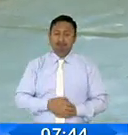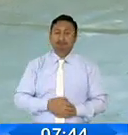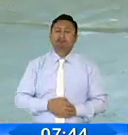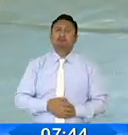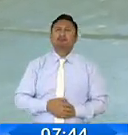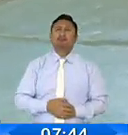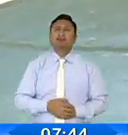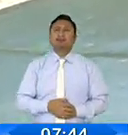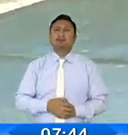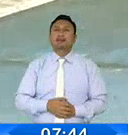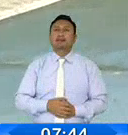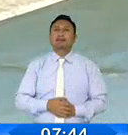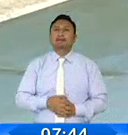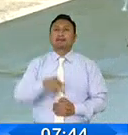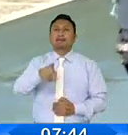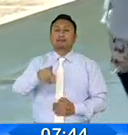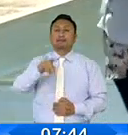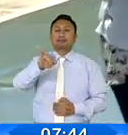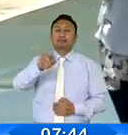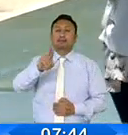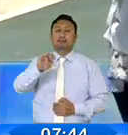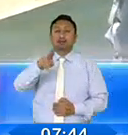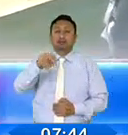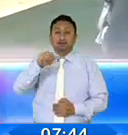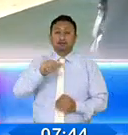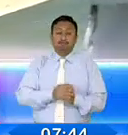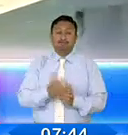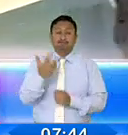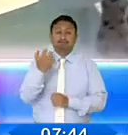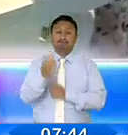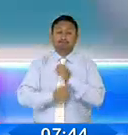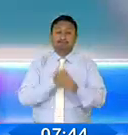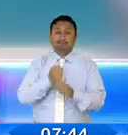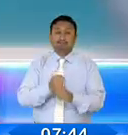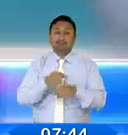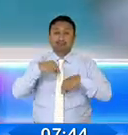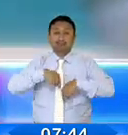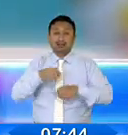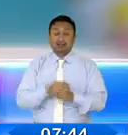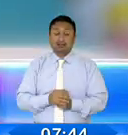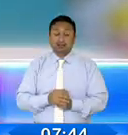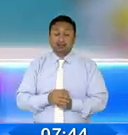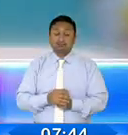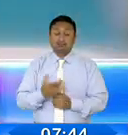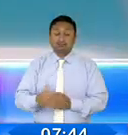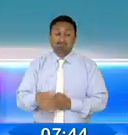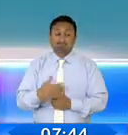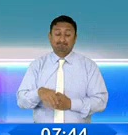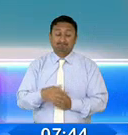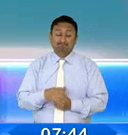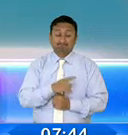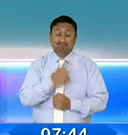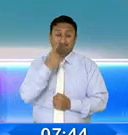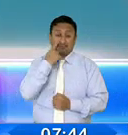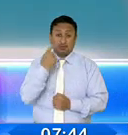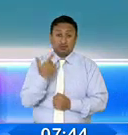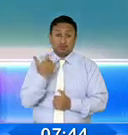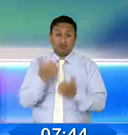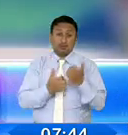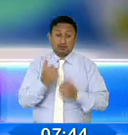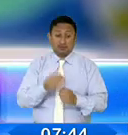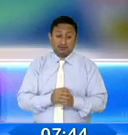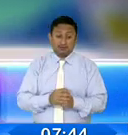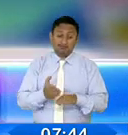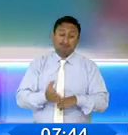Pierina Arteaga, de 13 años. A su corta edad ha tenido que atravesar por las pruebas más difíciles desde que le detectaron sarcoma